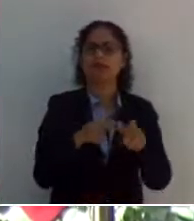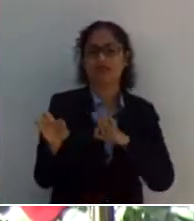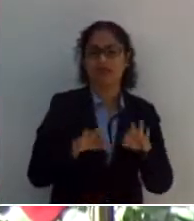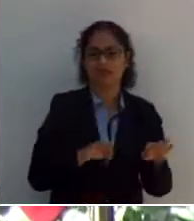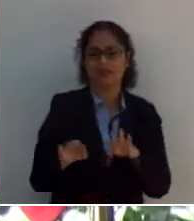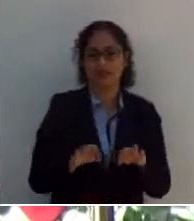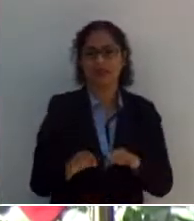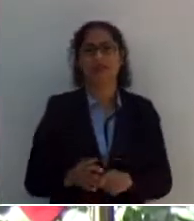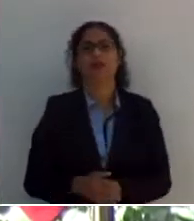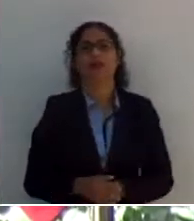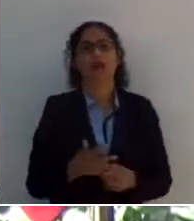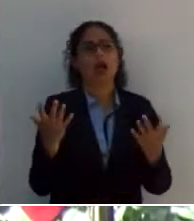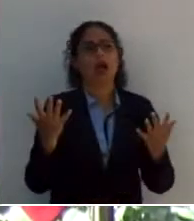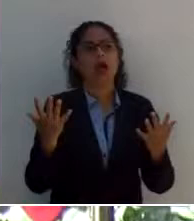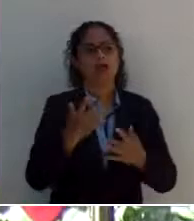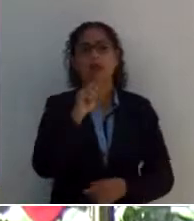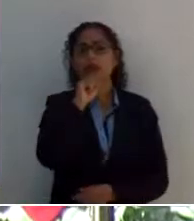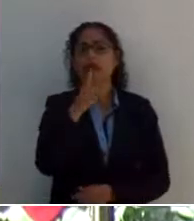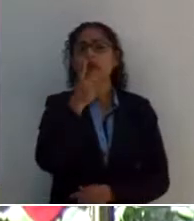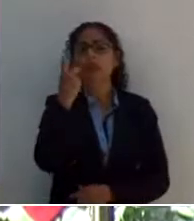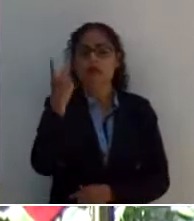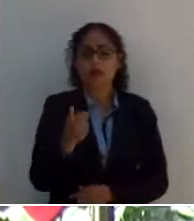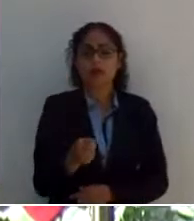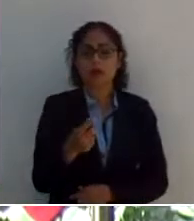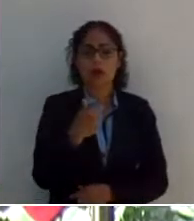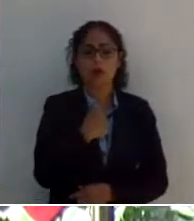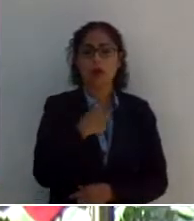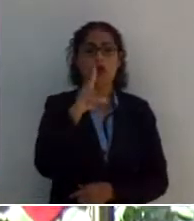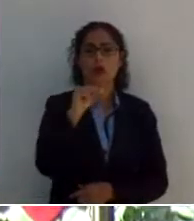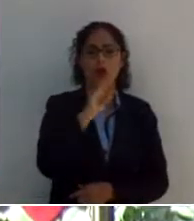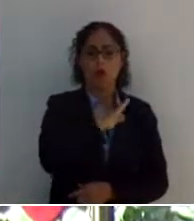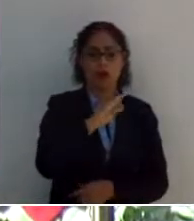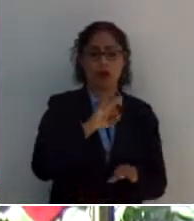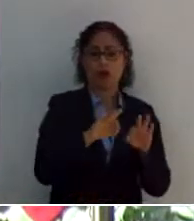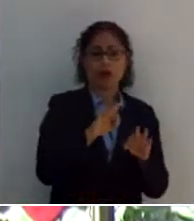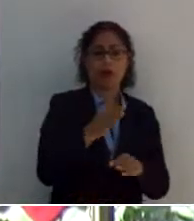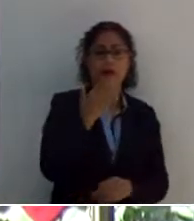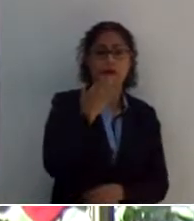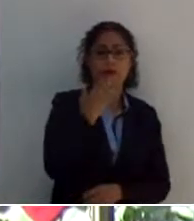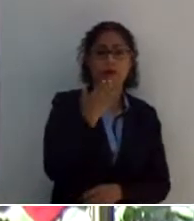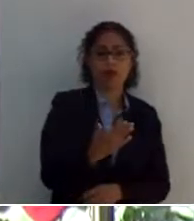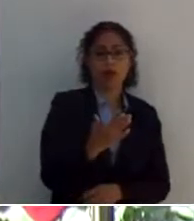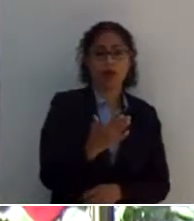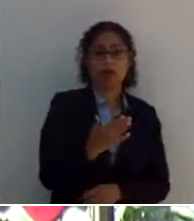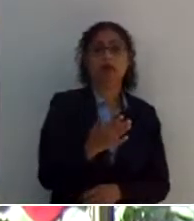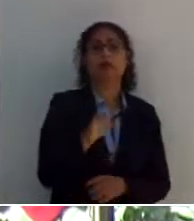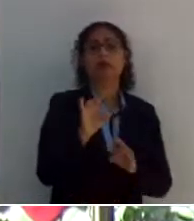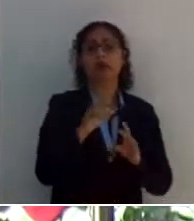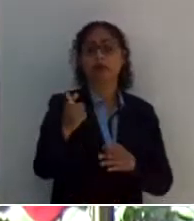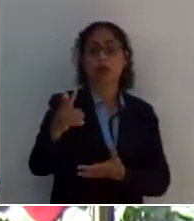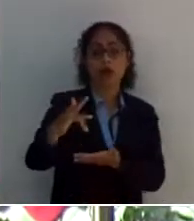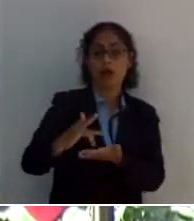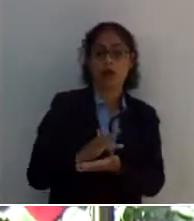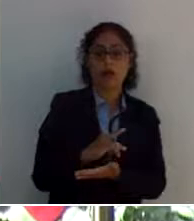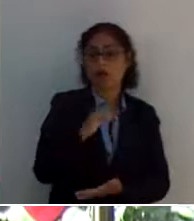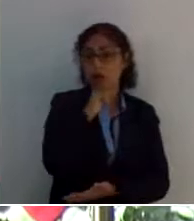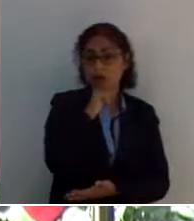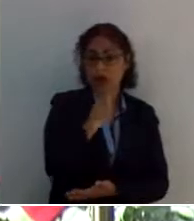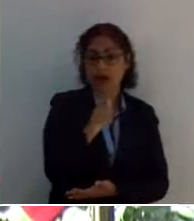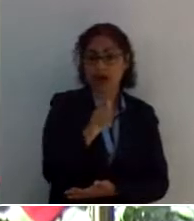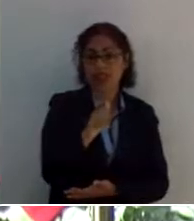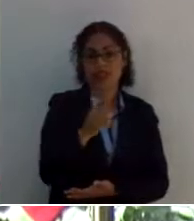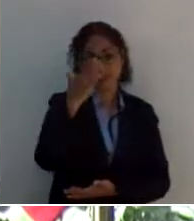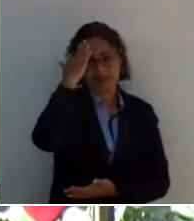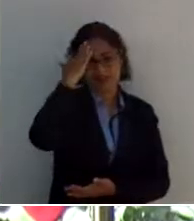funciones. Hacer referencia a que no podríamos dar cumplimiento a la misión encomendada si no fuera por el apoyo de nuestros